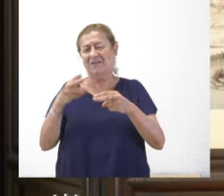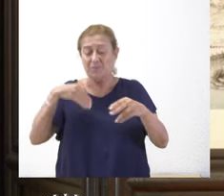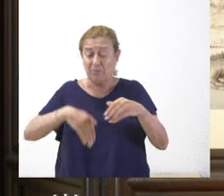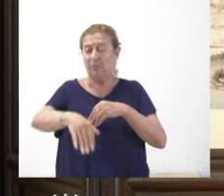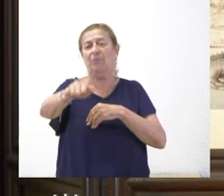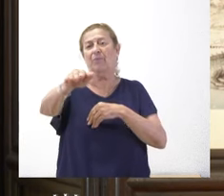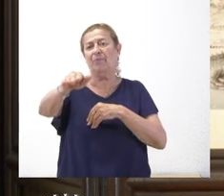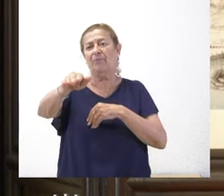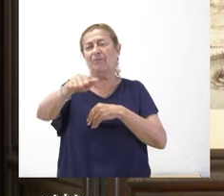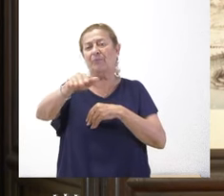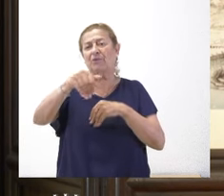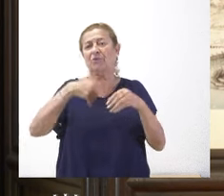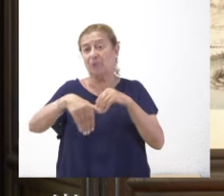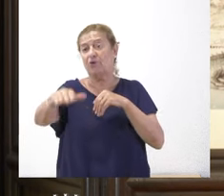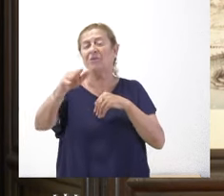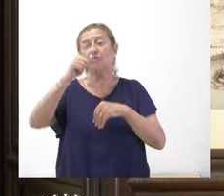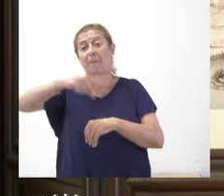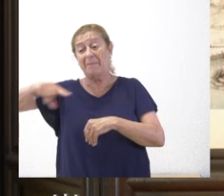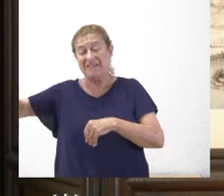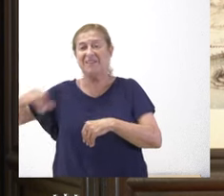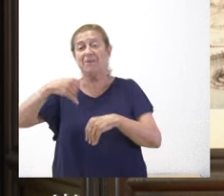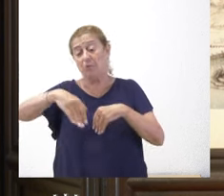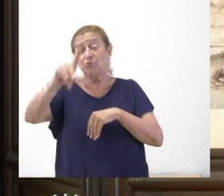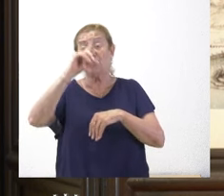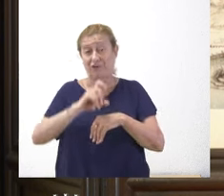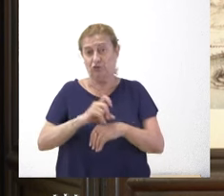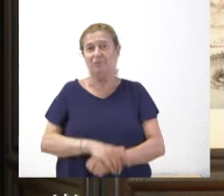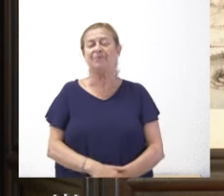próximos en los próximos meses y en los próximos